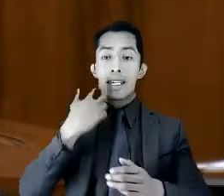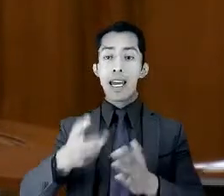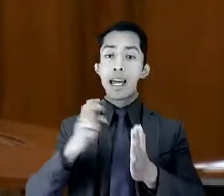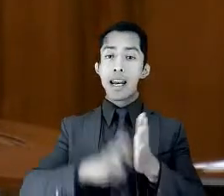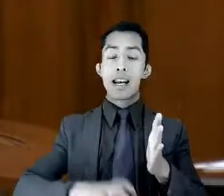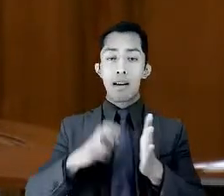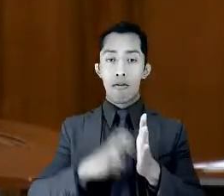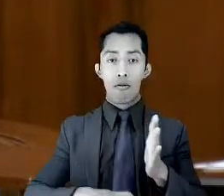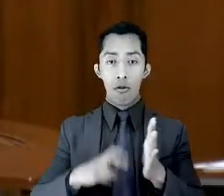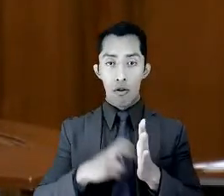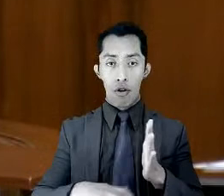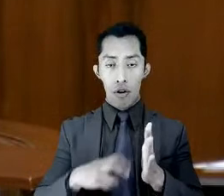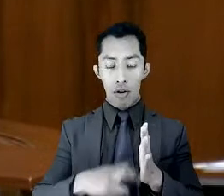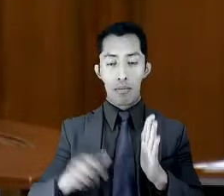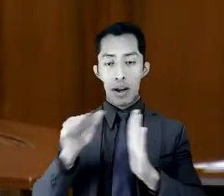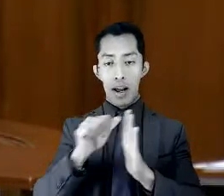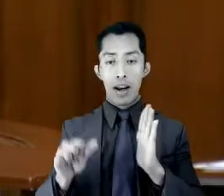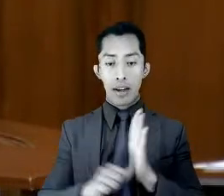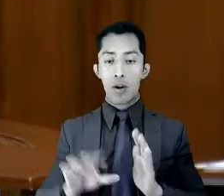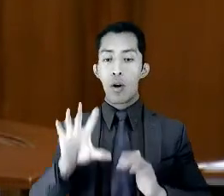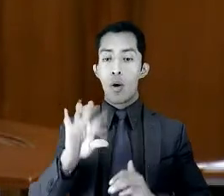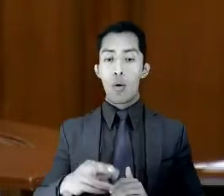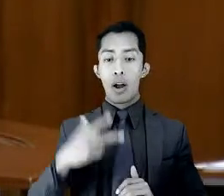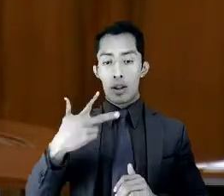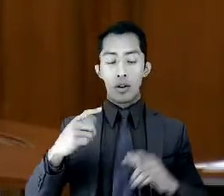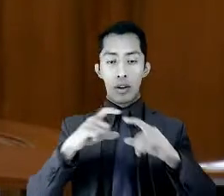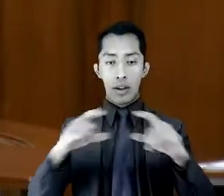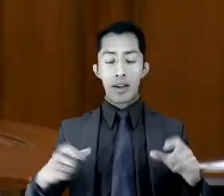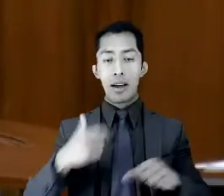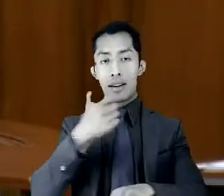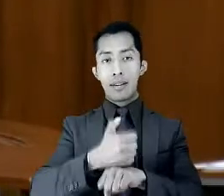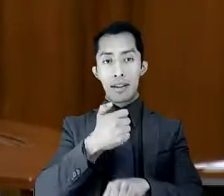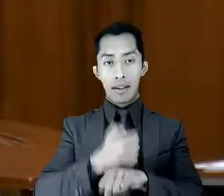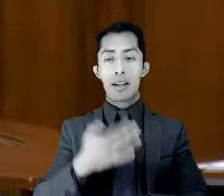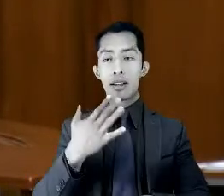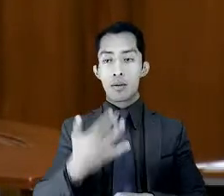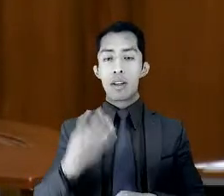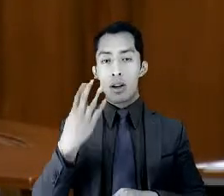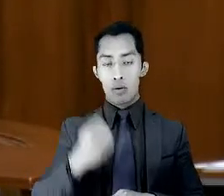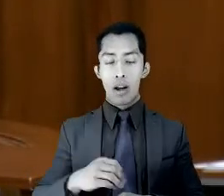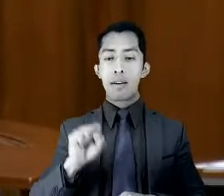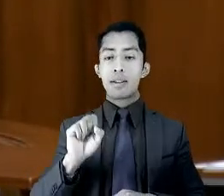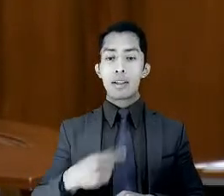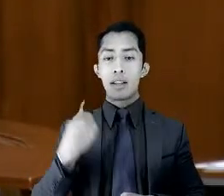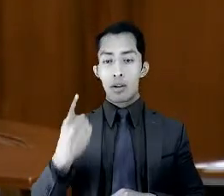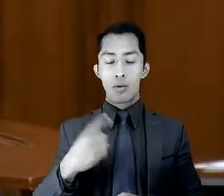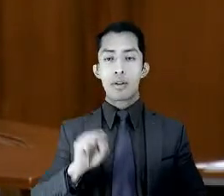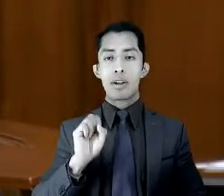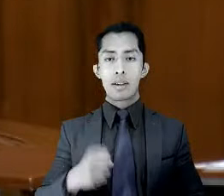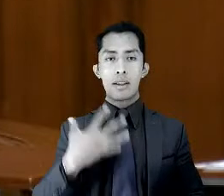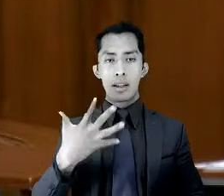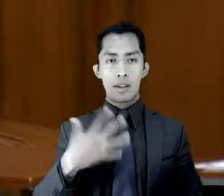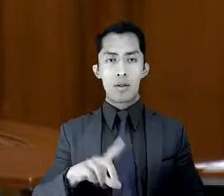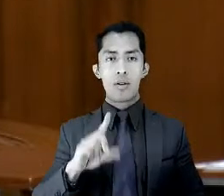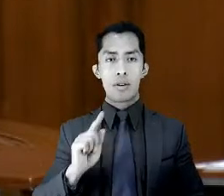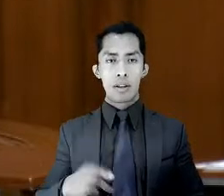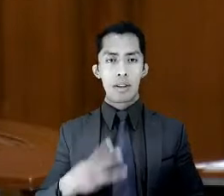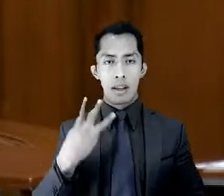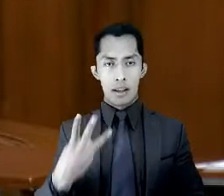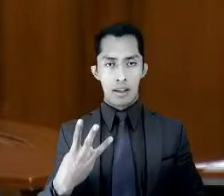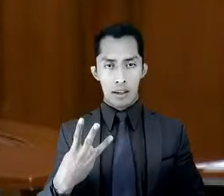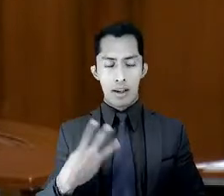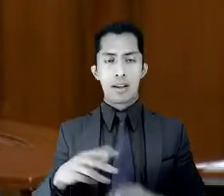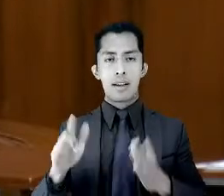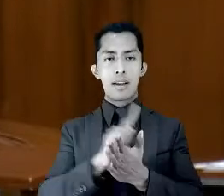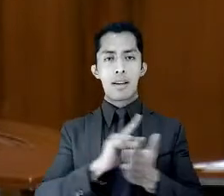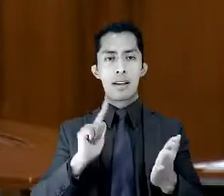reforman los artículos 48, fracción sexta, 59, 61, 65 y 73 de